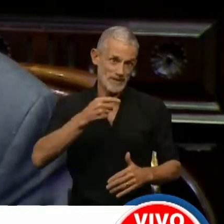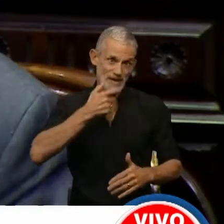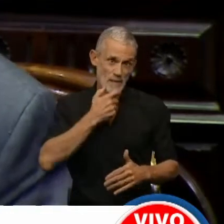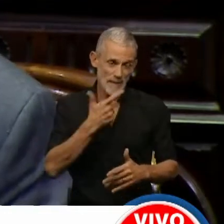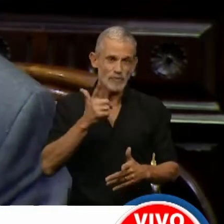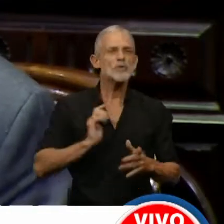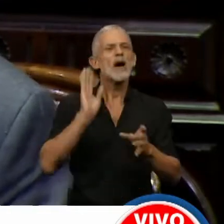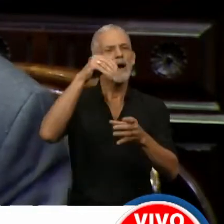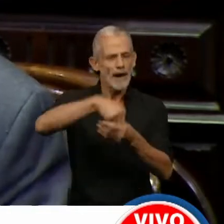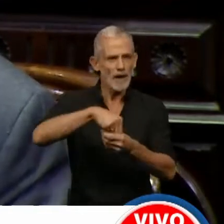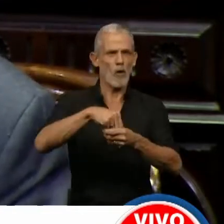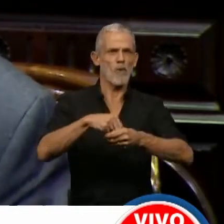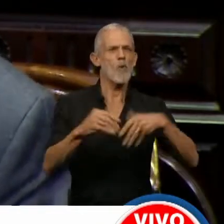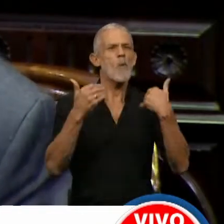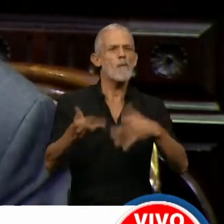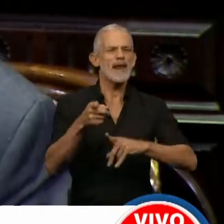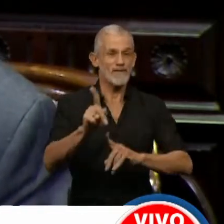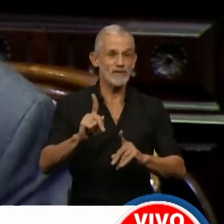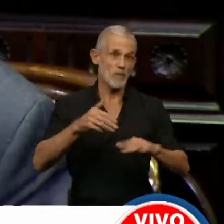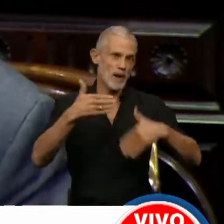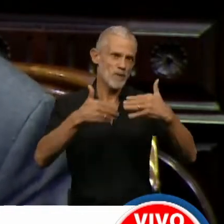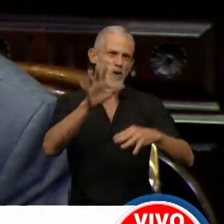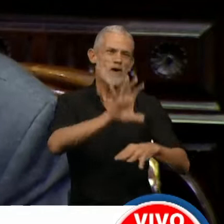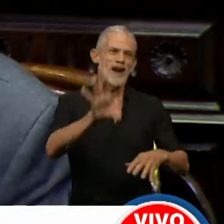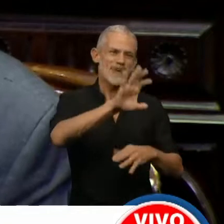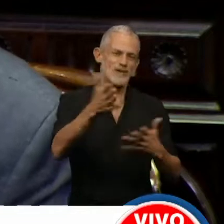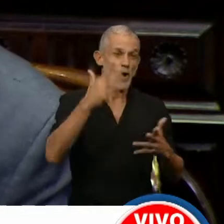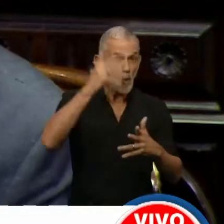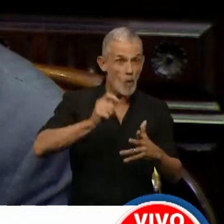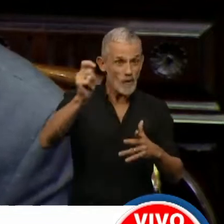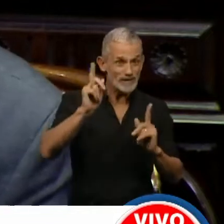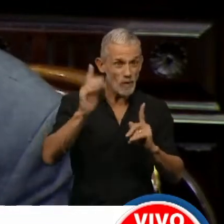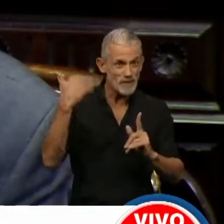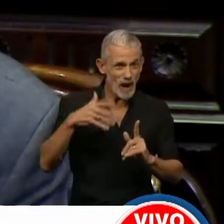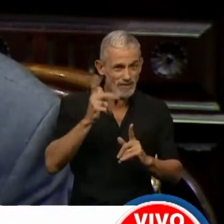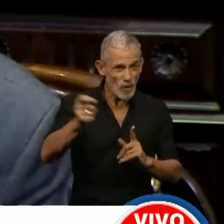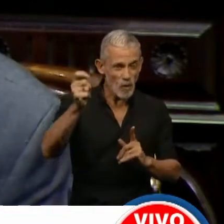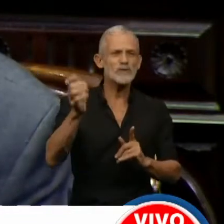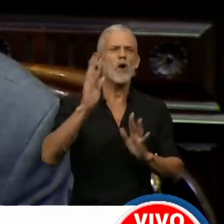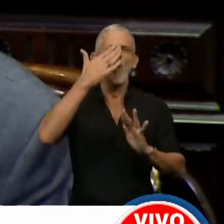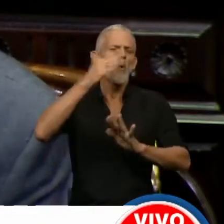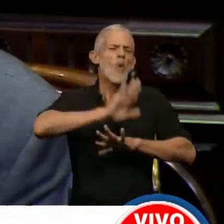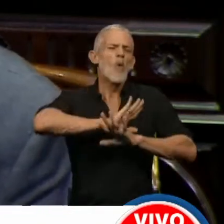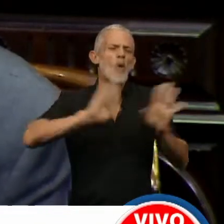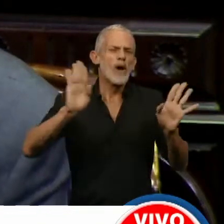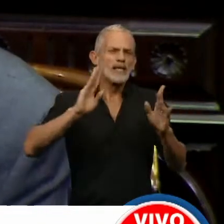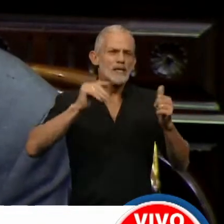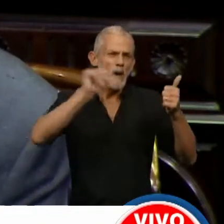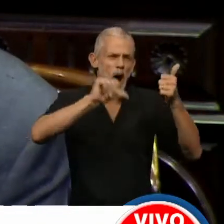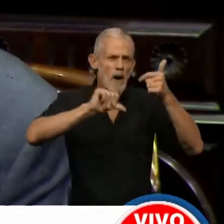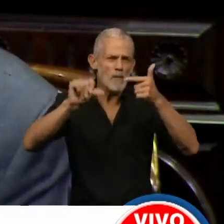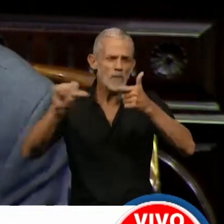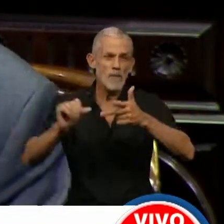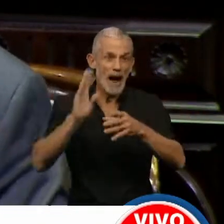ser incorporados en un beneficio que busque el desarrollo regional. La acción judicial sería solamente una última instancia si es que no